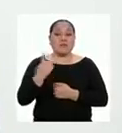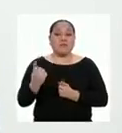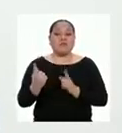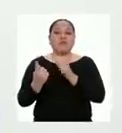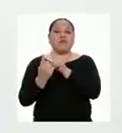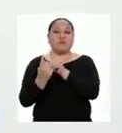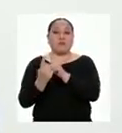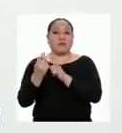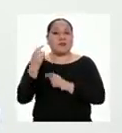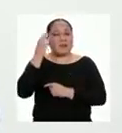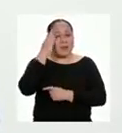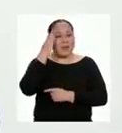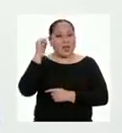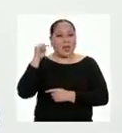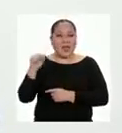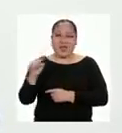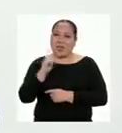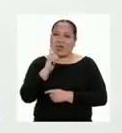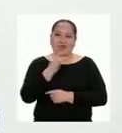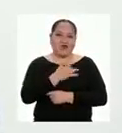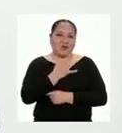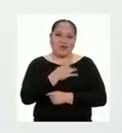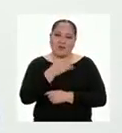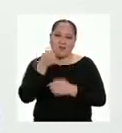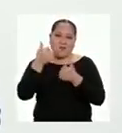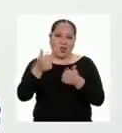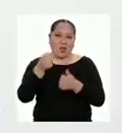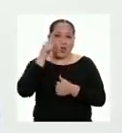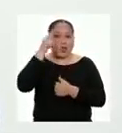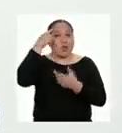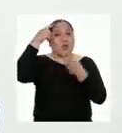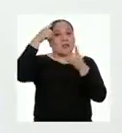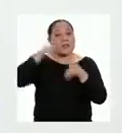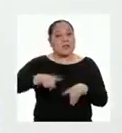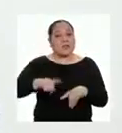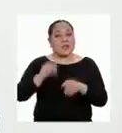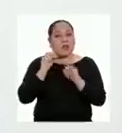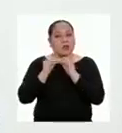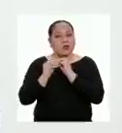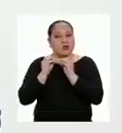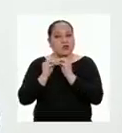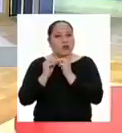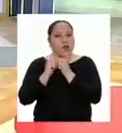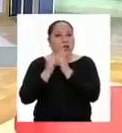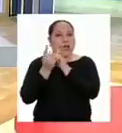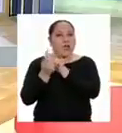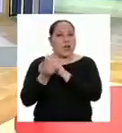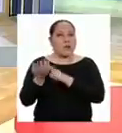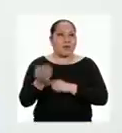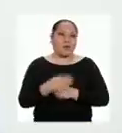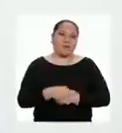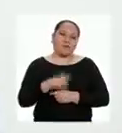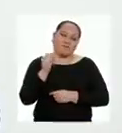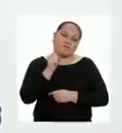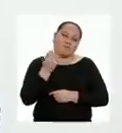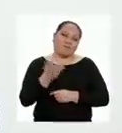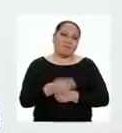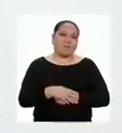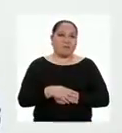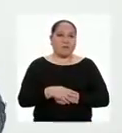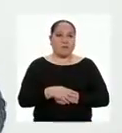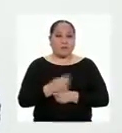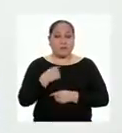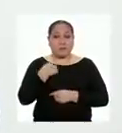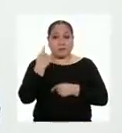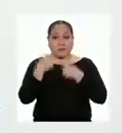Supiste que ella no se sentía bien y decidiste hacer algo para cambiarlo. Algo así. Te cuento